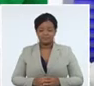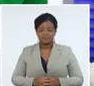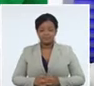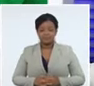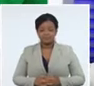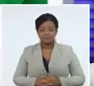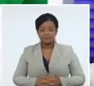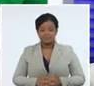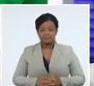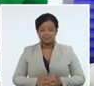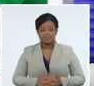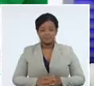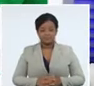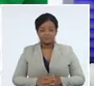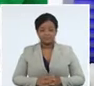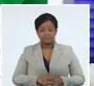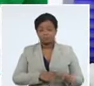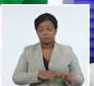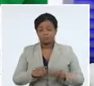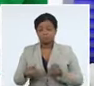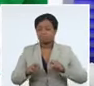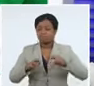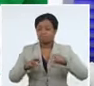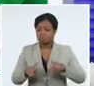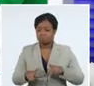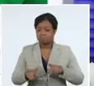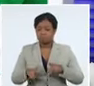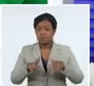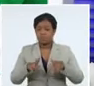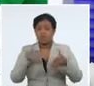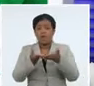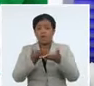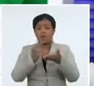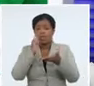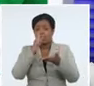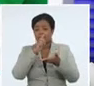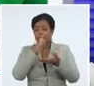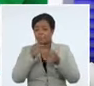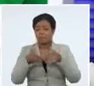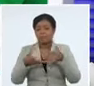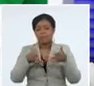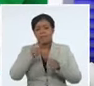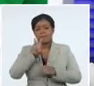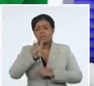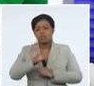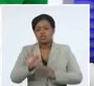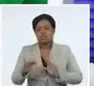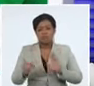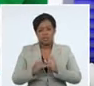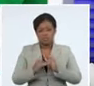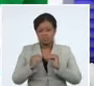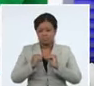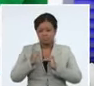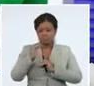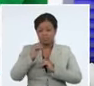Nuevamente, 28.000 muestras procesadas para el diagnóstico COVID-19,